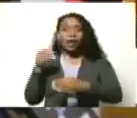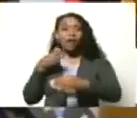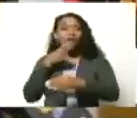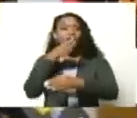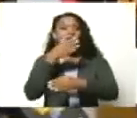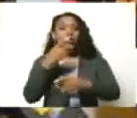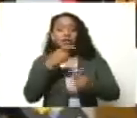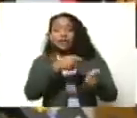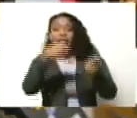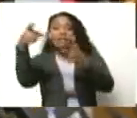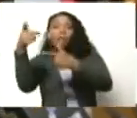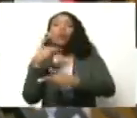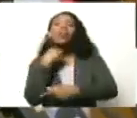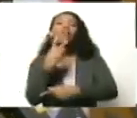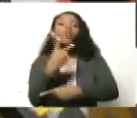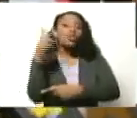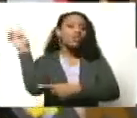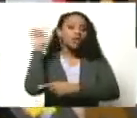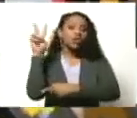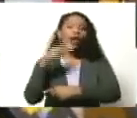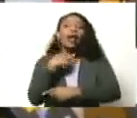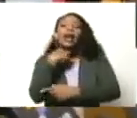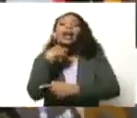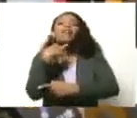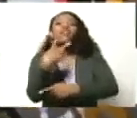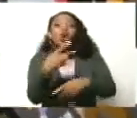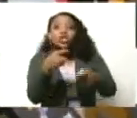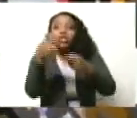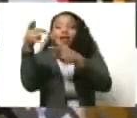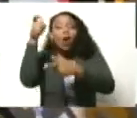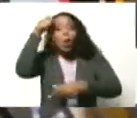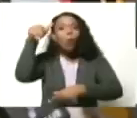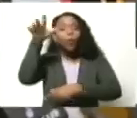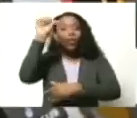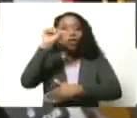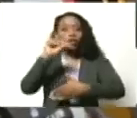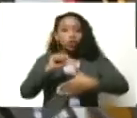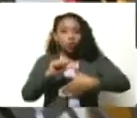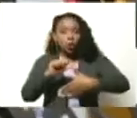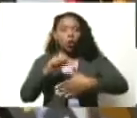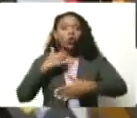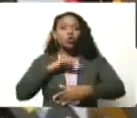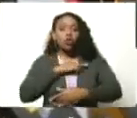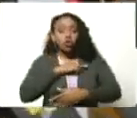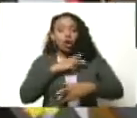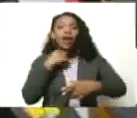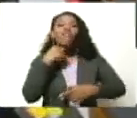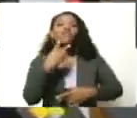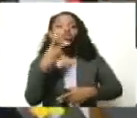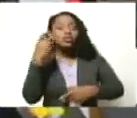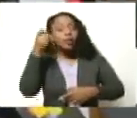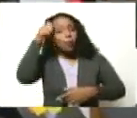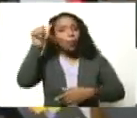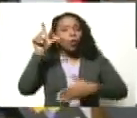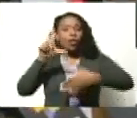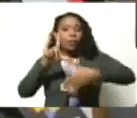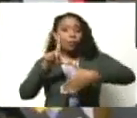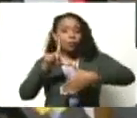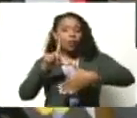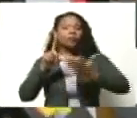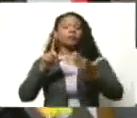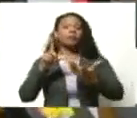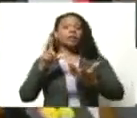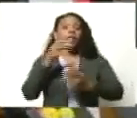voz de Venezuela, vamos a llevar la voz de los pueblos del sur, vamos a llevar la voz de nuestros pueblos de América Latina y del Caribe, del